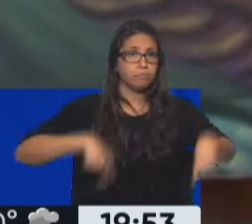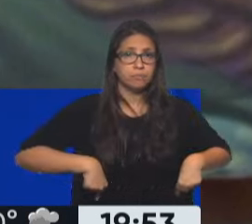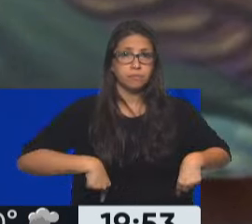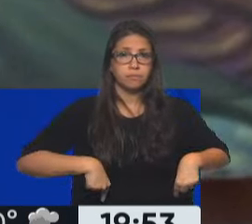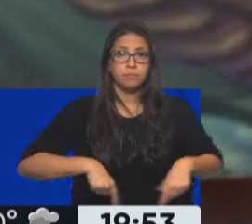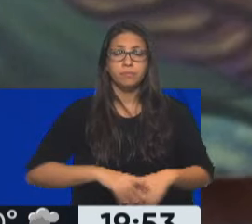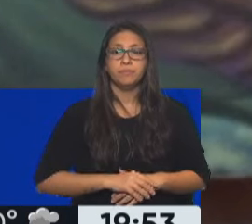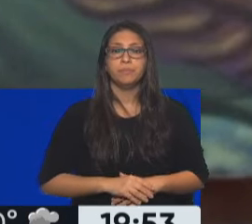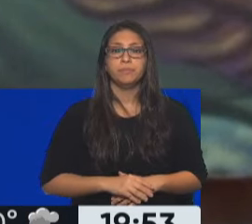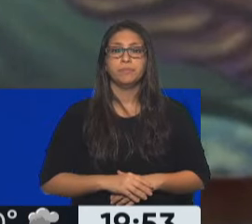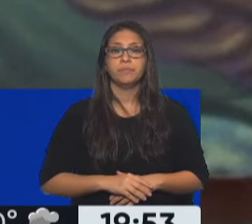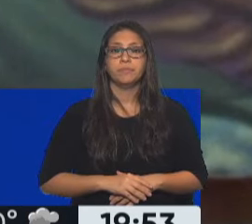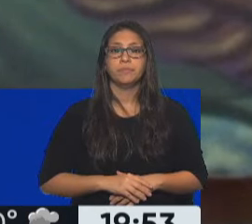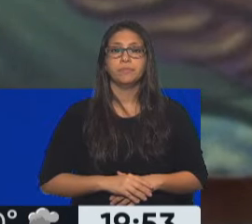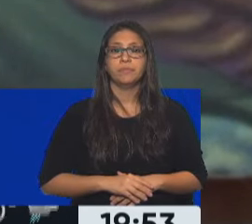Y, por supuesto,